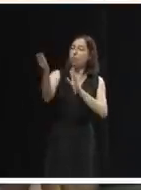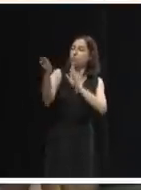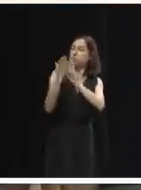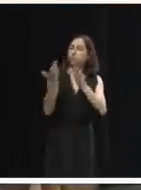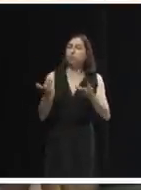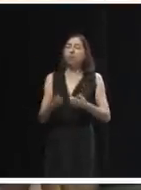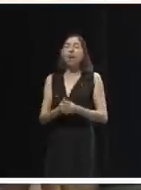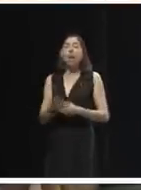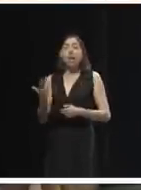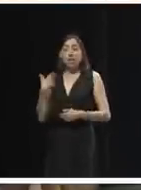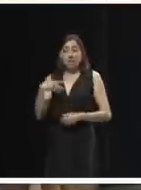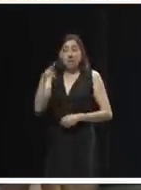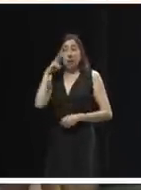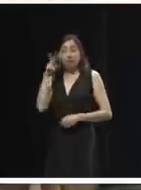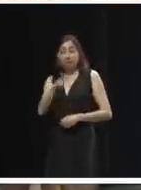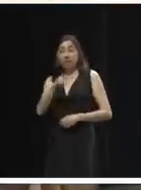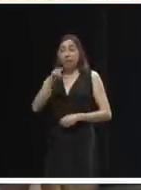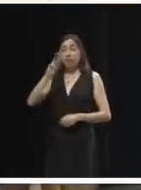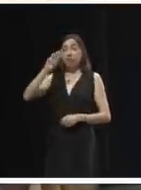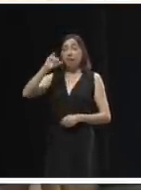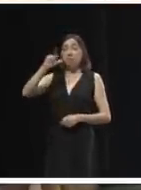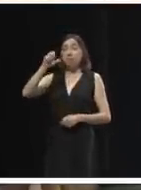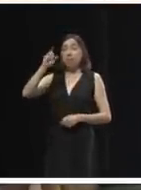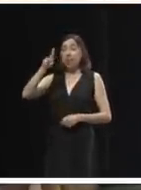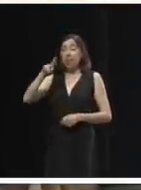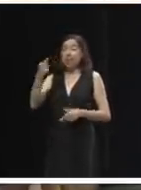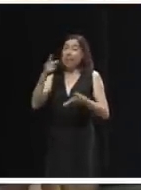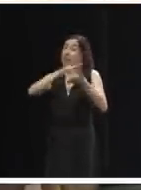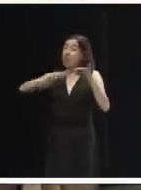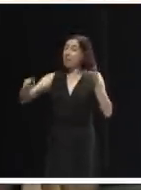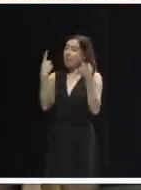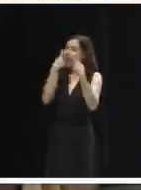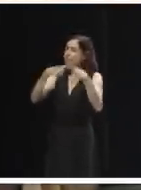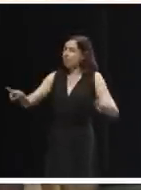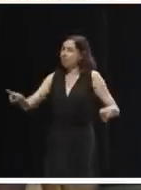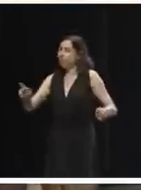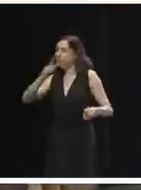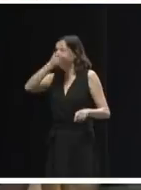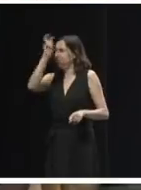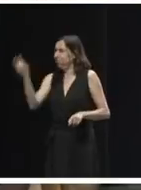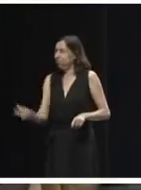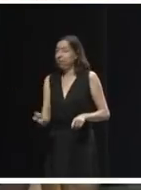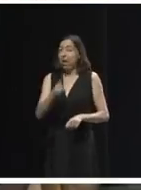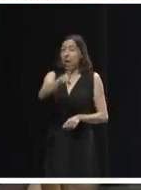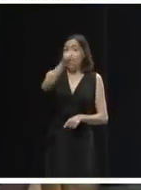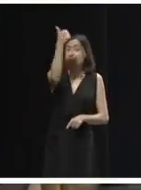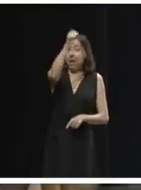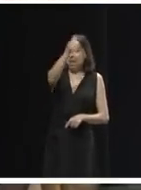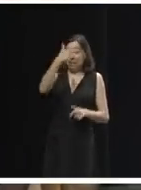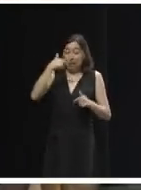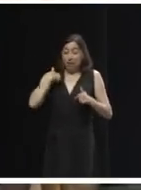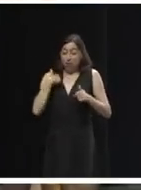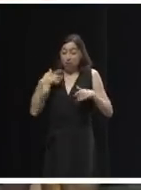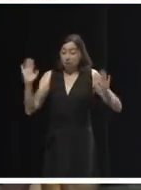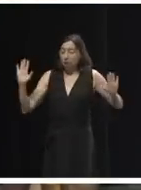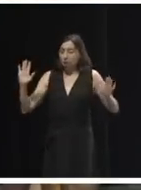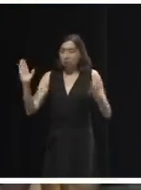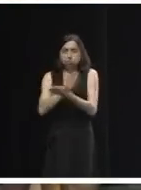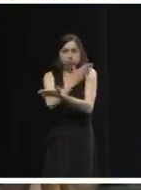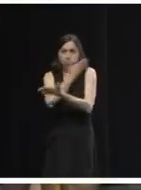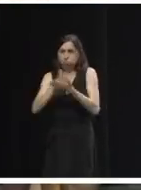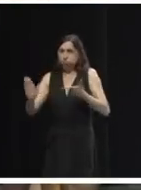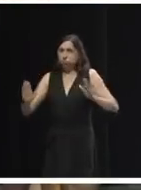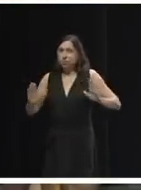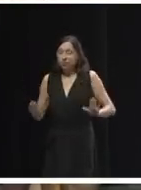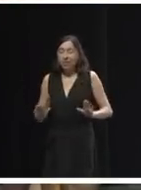Ya veis, Pilar, que Galicia es diversa. Entre él y yo hay un continente por el medio.